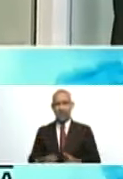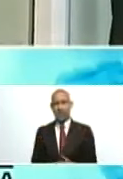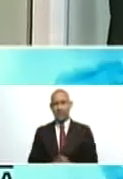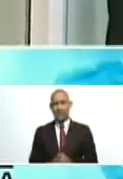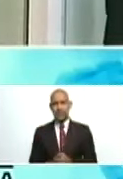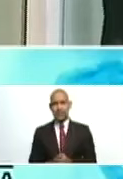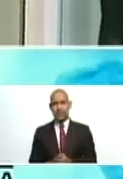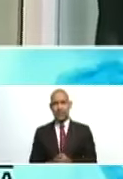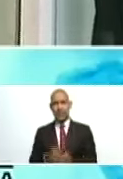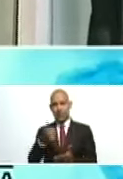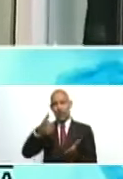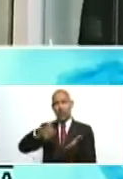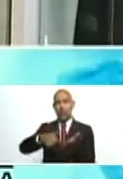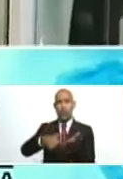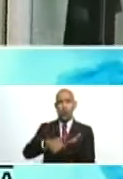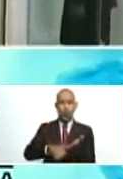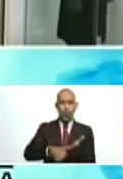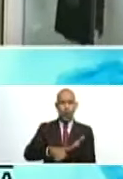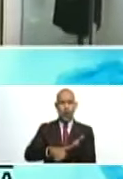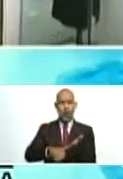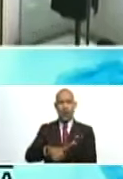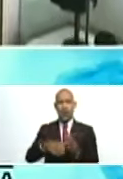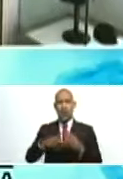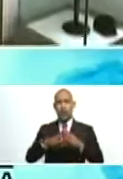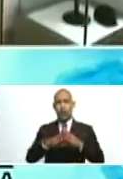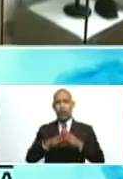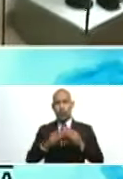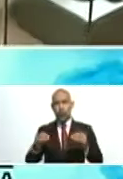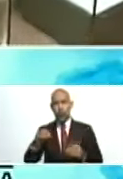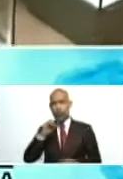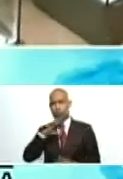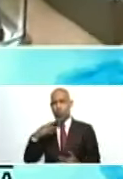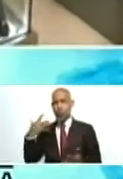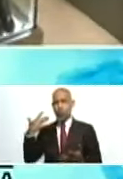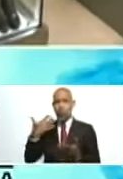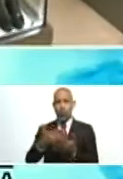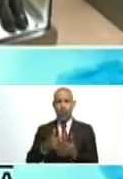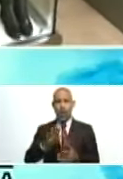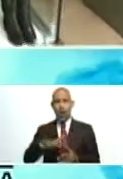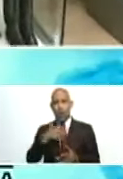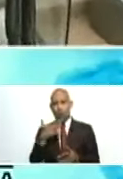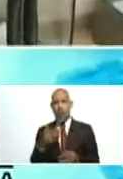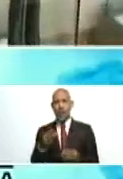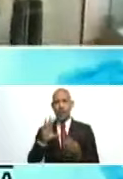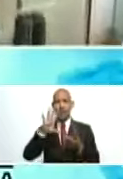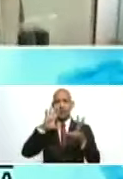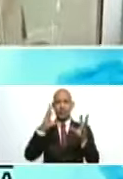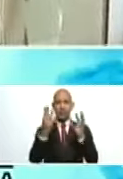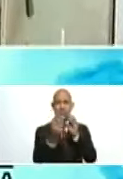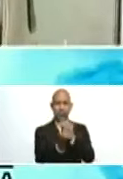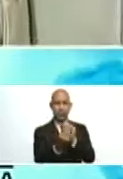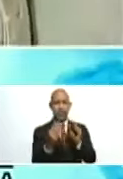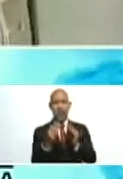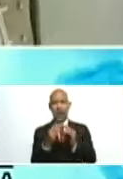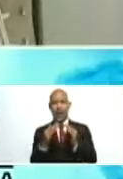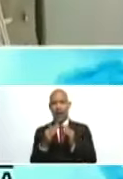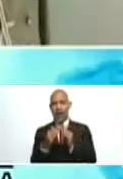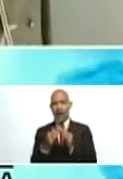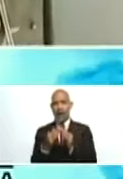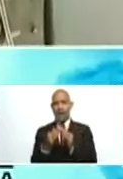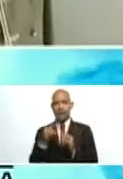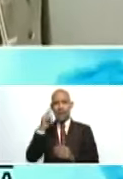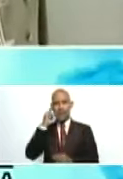la huella de todas las generaciones. Apenas se pudo salvar parte de la casa del Libertador Simón Bolívar. Aquí